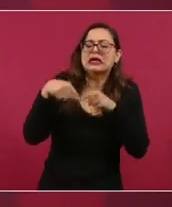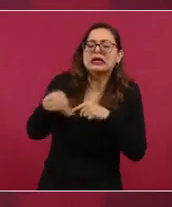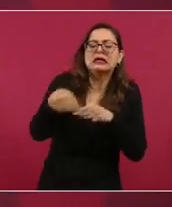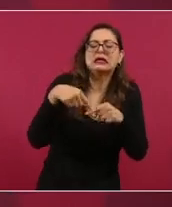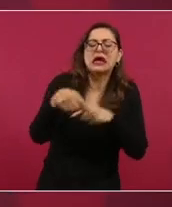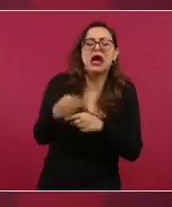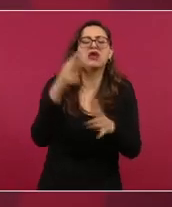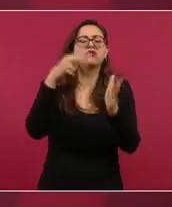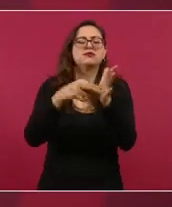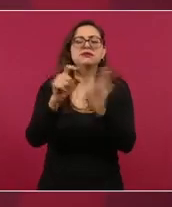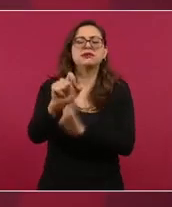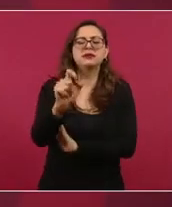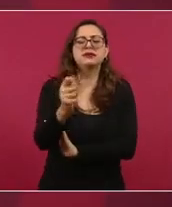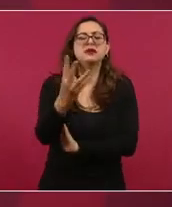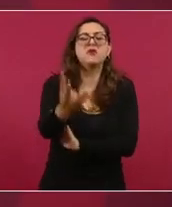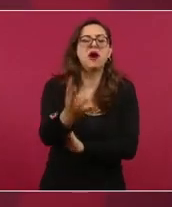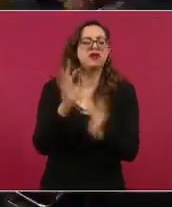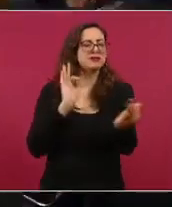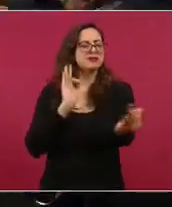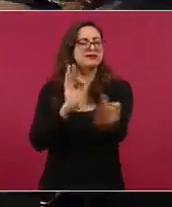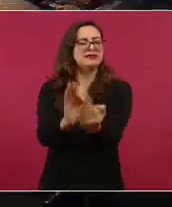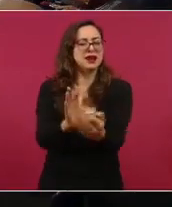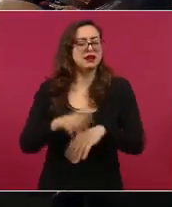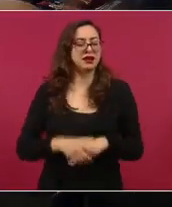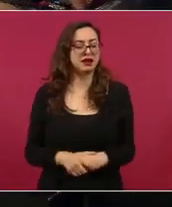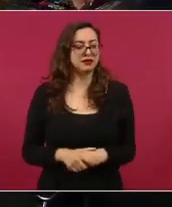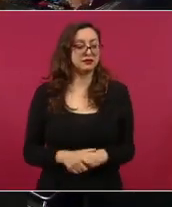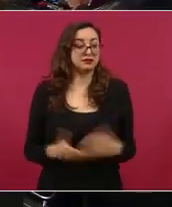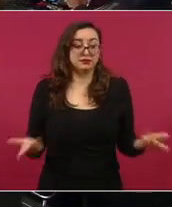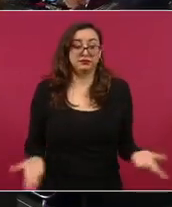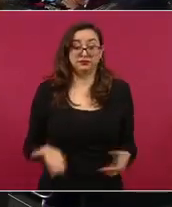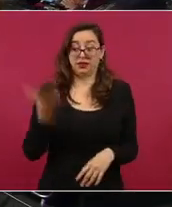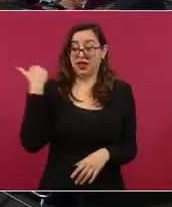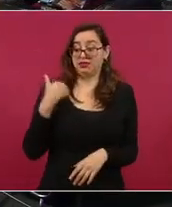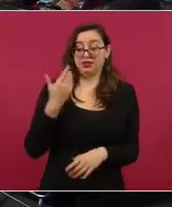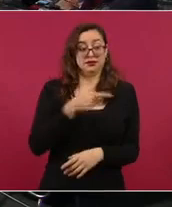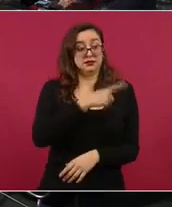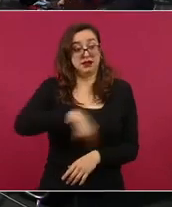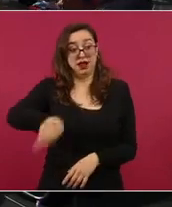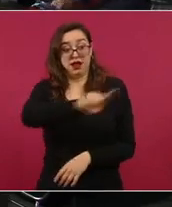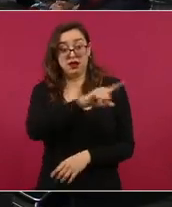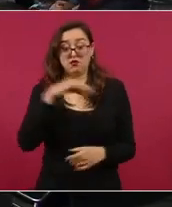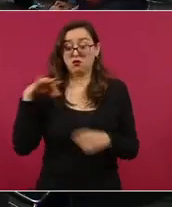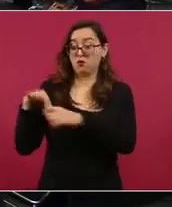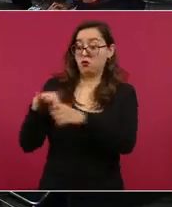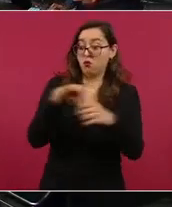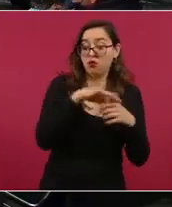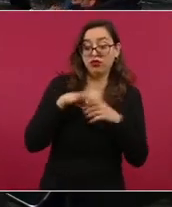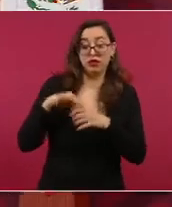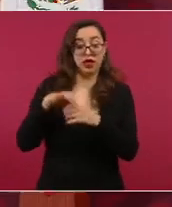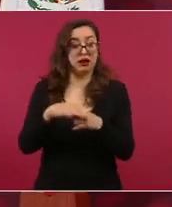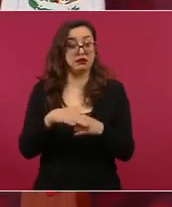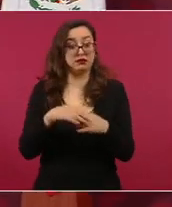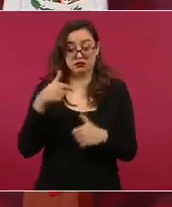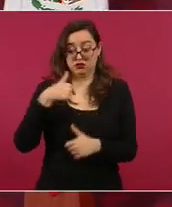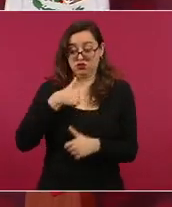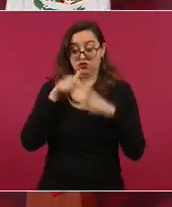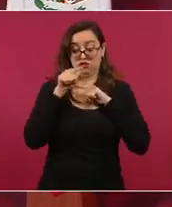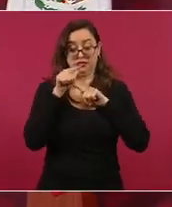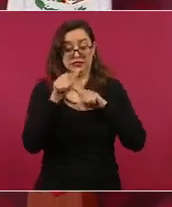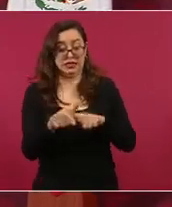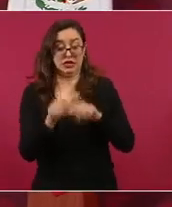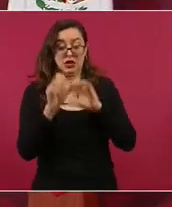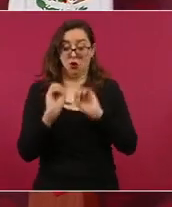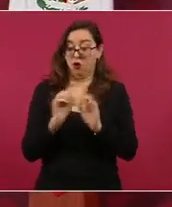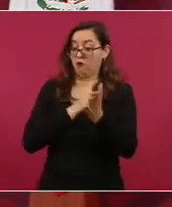esa consulta. No participaron en la intermedia, en la consulta de